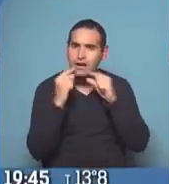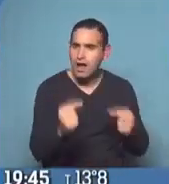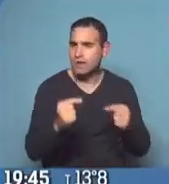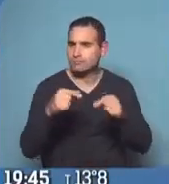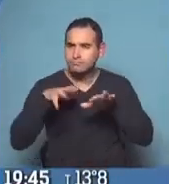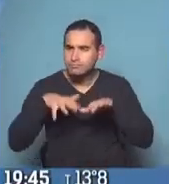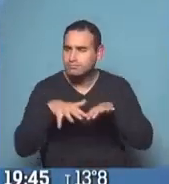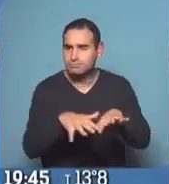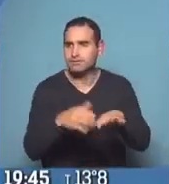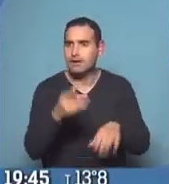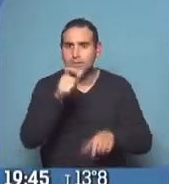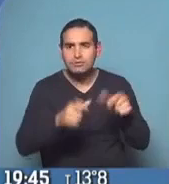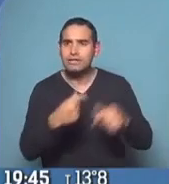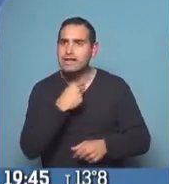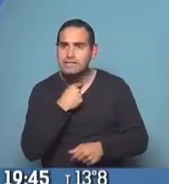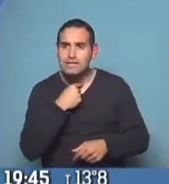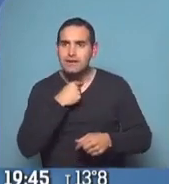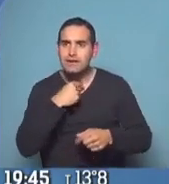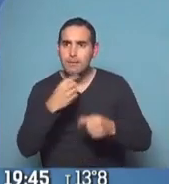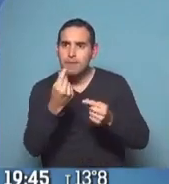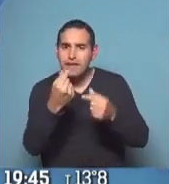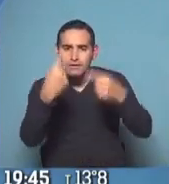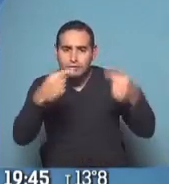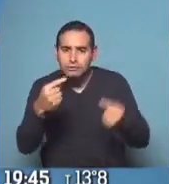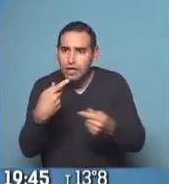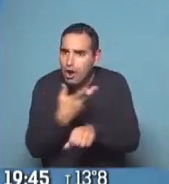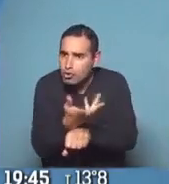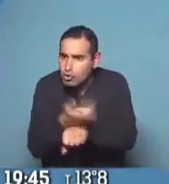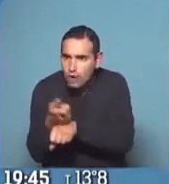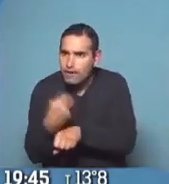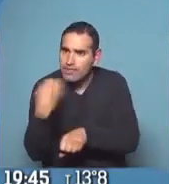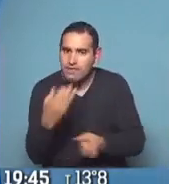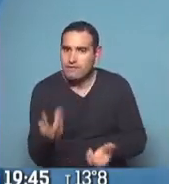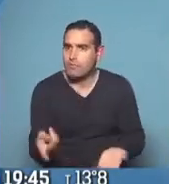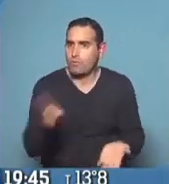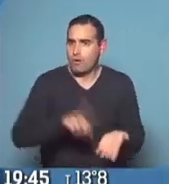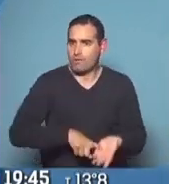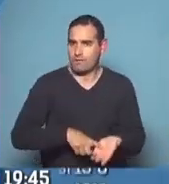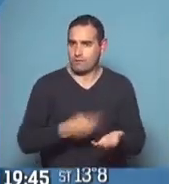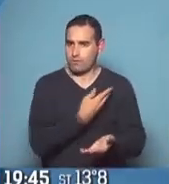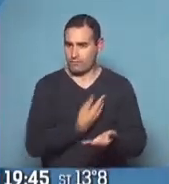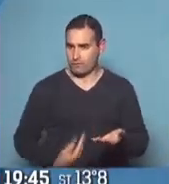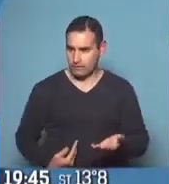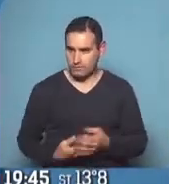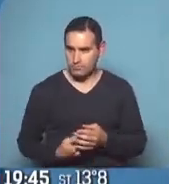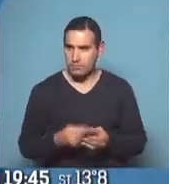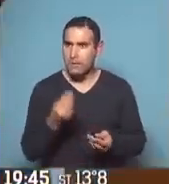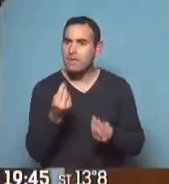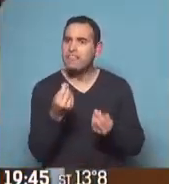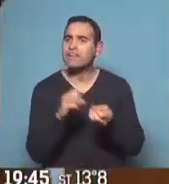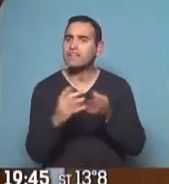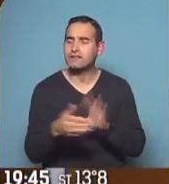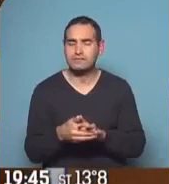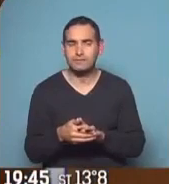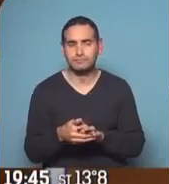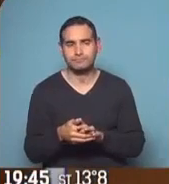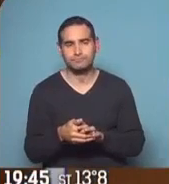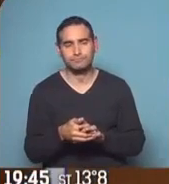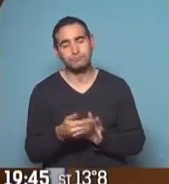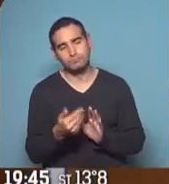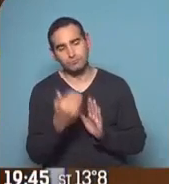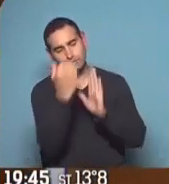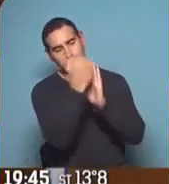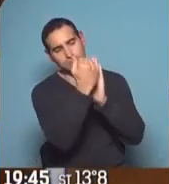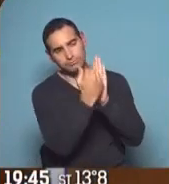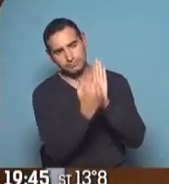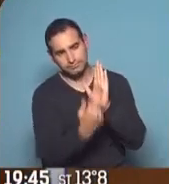permanentemente la gente quiere que esa plata vuelva que va a pasar a propósito a los bienes que son departamentos y que se va a hacer con ese dinero el listado de